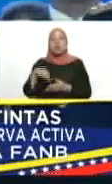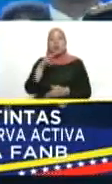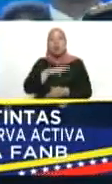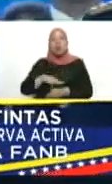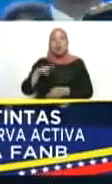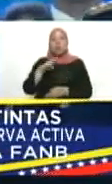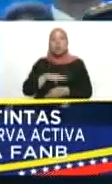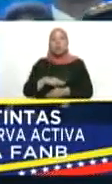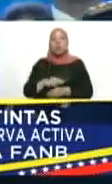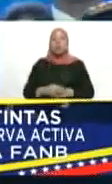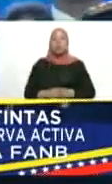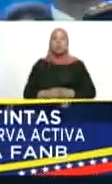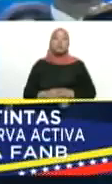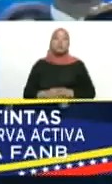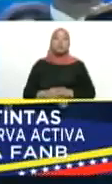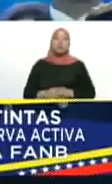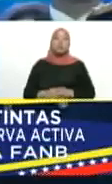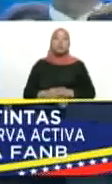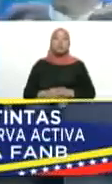Nacional Bolivariana.